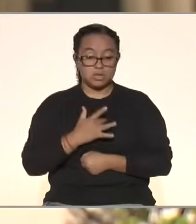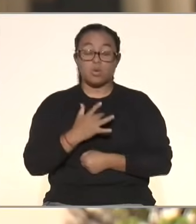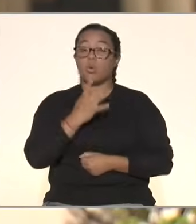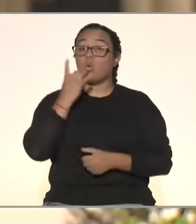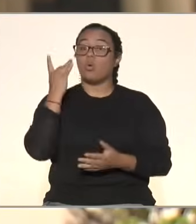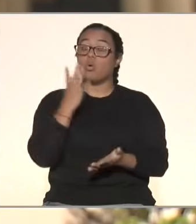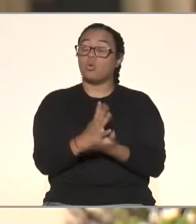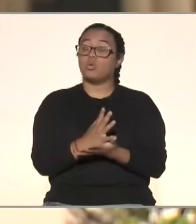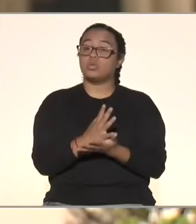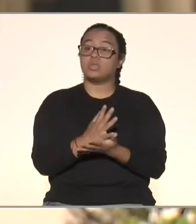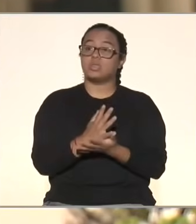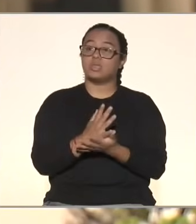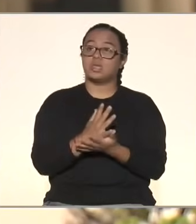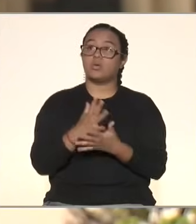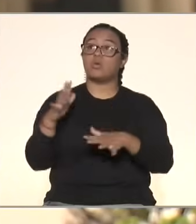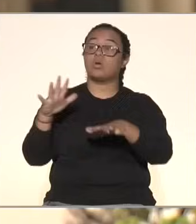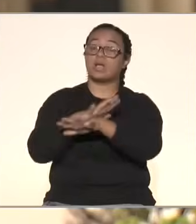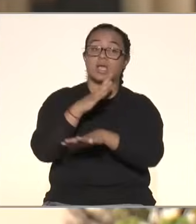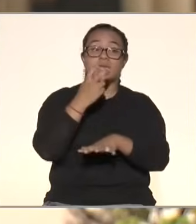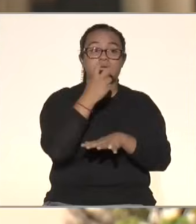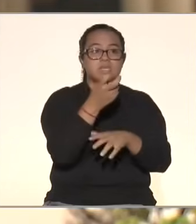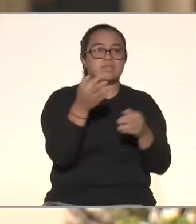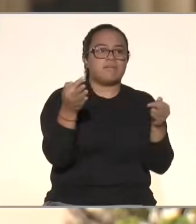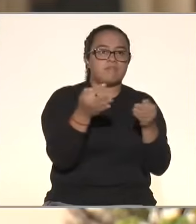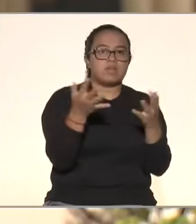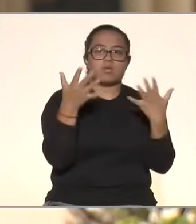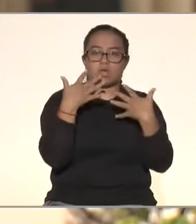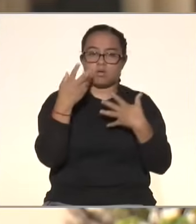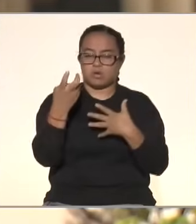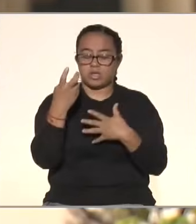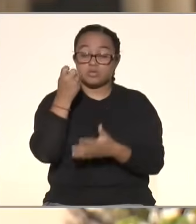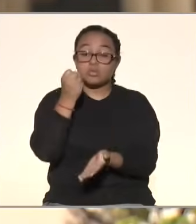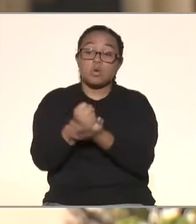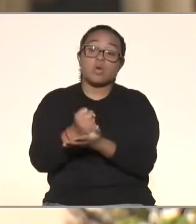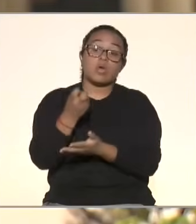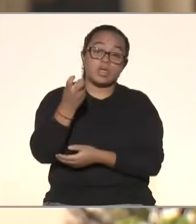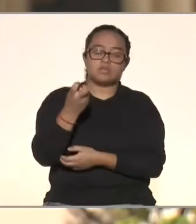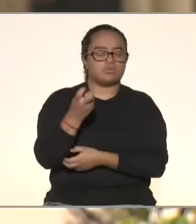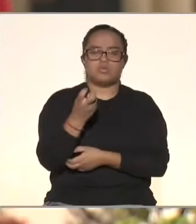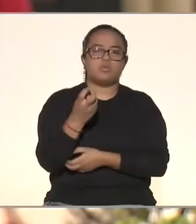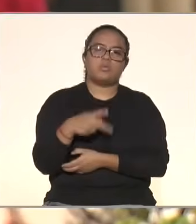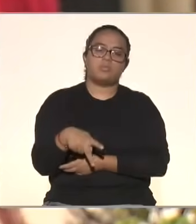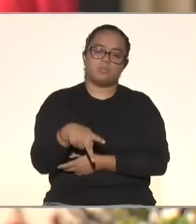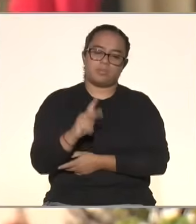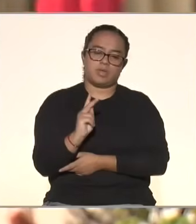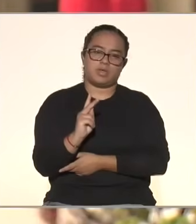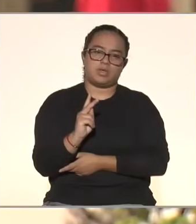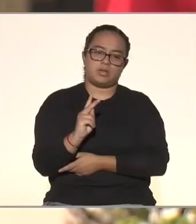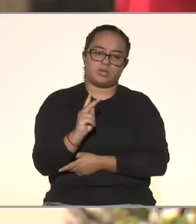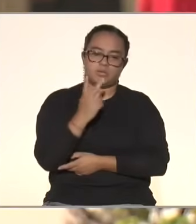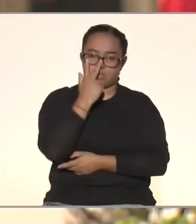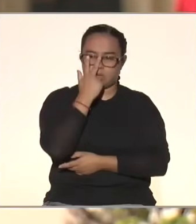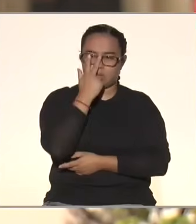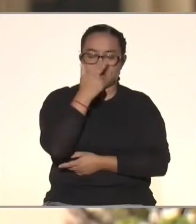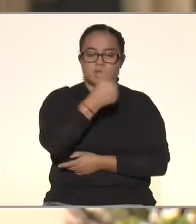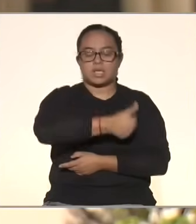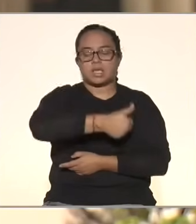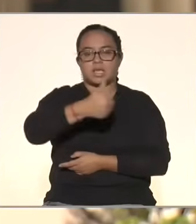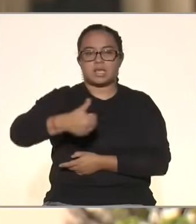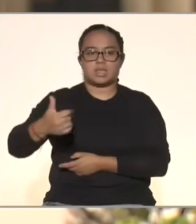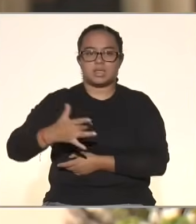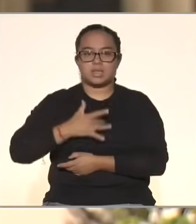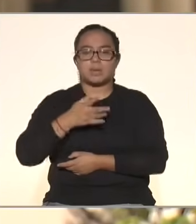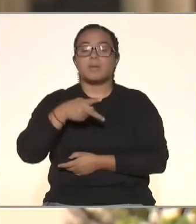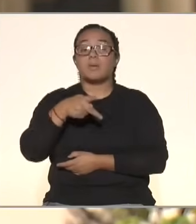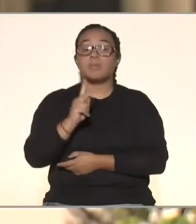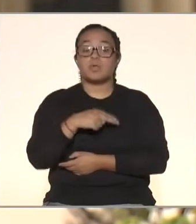única y exclusivamente a los cambios climáticos, ¿sí? Pero tampoco podemos aseverar que sea una predisposición personal. Lo